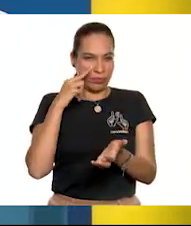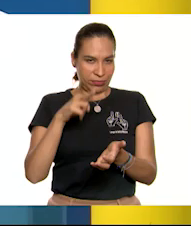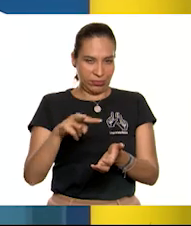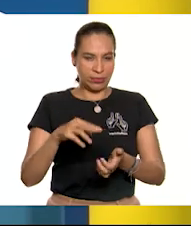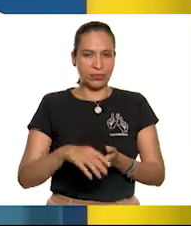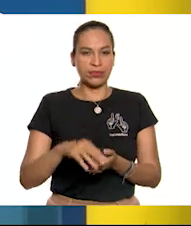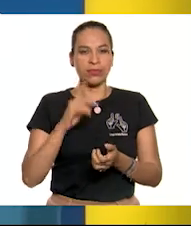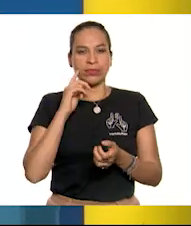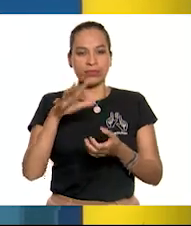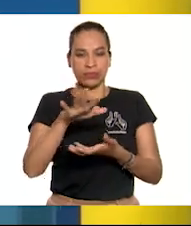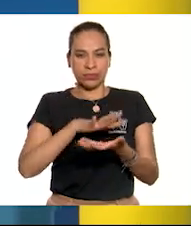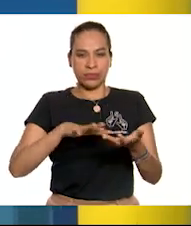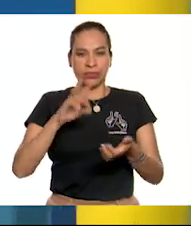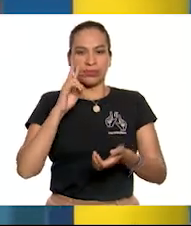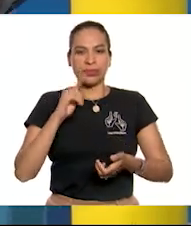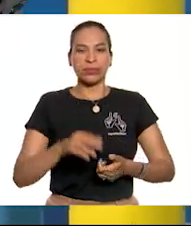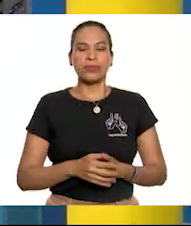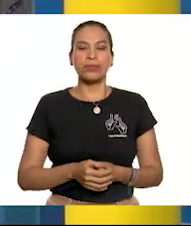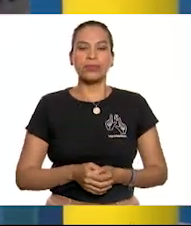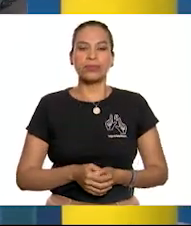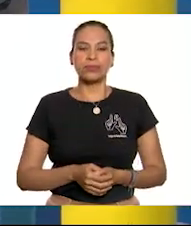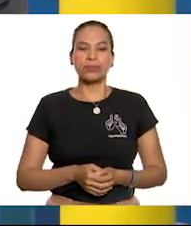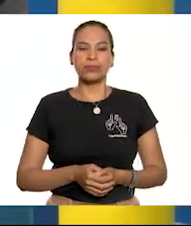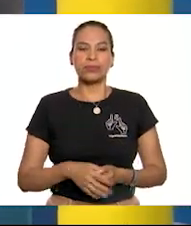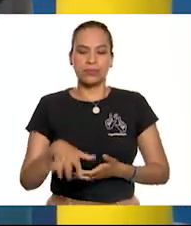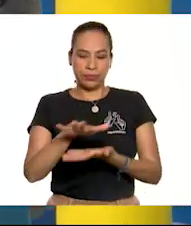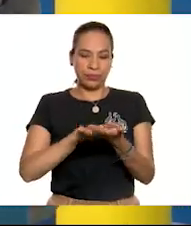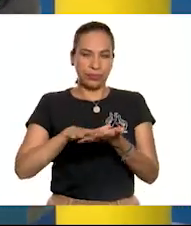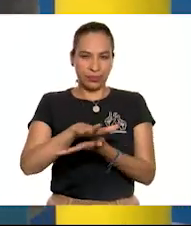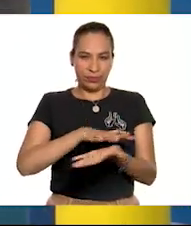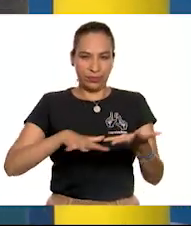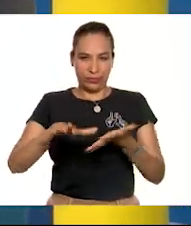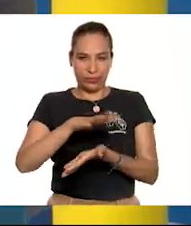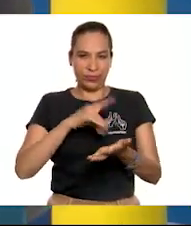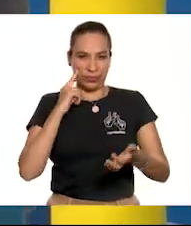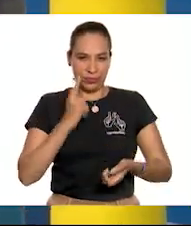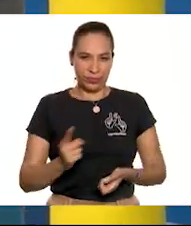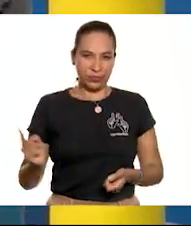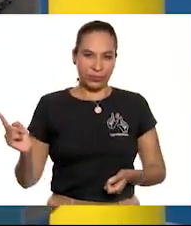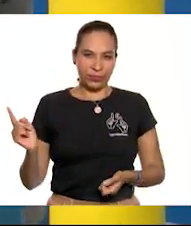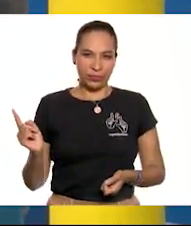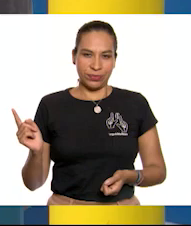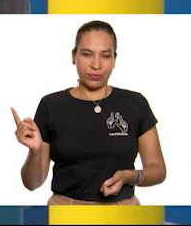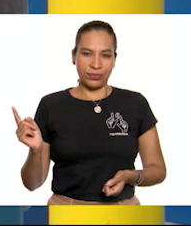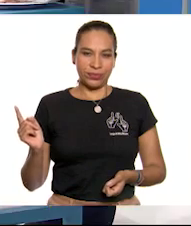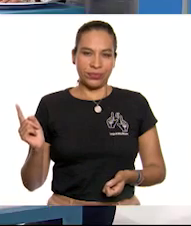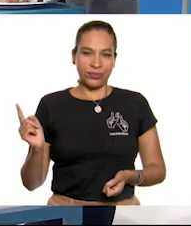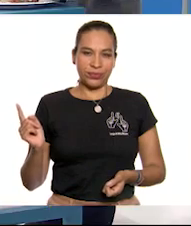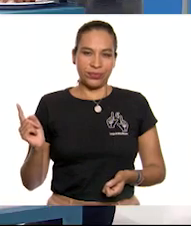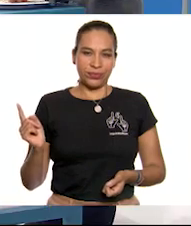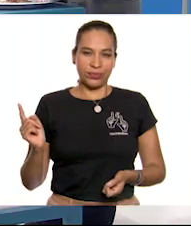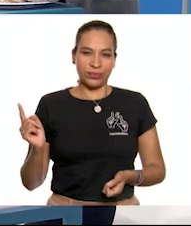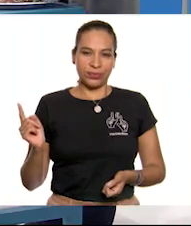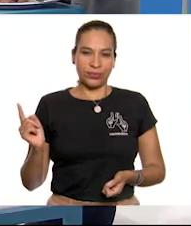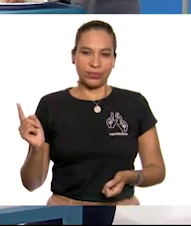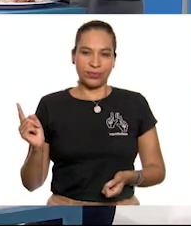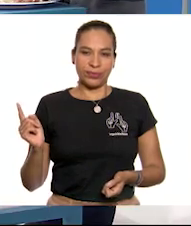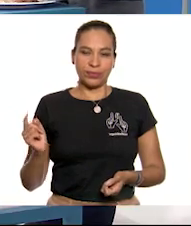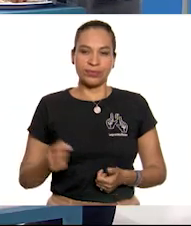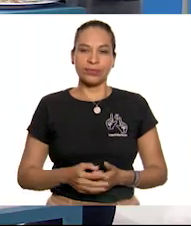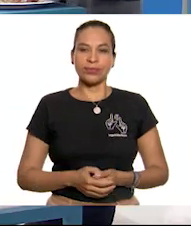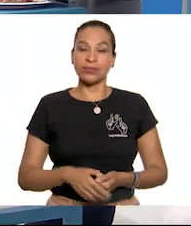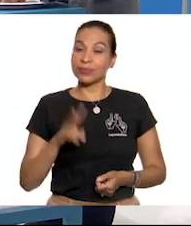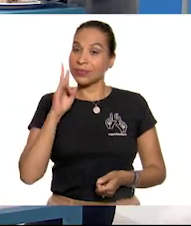¿Vamos a mezclar? Claro que sí, vamos a mezclar. Revolvemos y revolvemos y revolvemos. Muy bien.